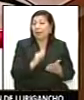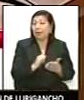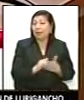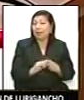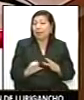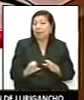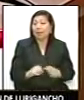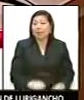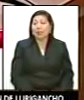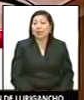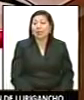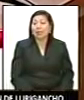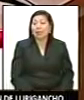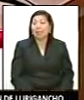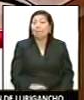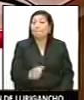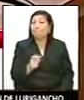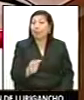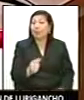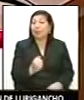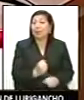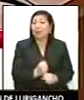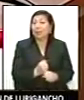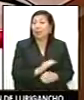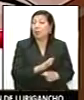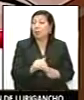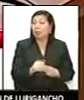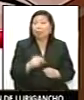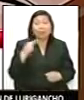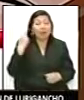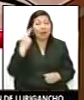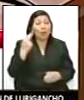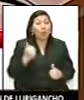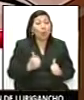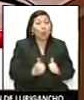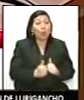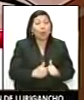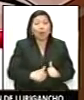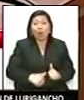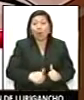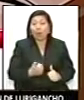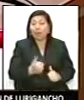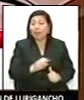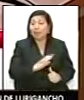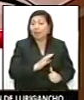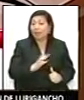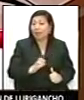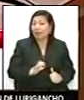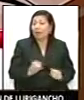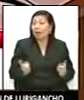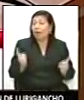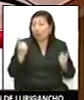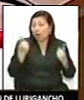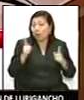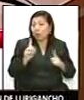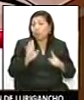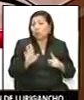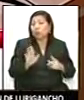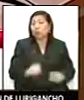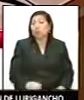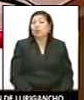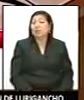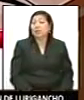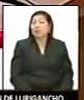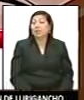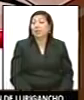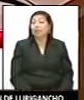hagan efectivos y los trabajadores tienen toda la razón, como pasa con otras instituciones del Estado, a cobrar sus compensaciones por tiempo